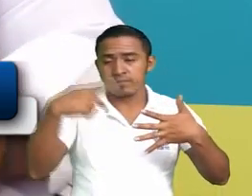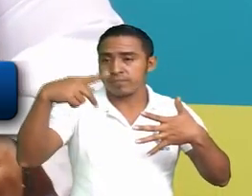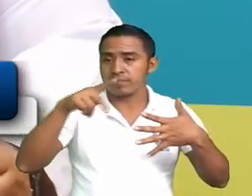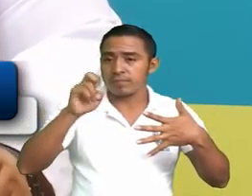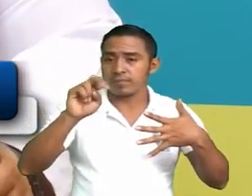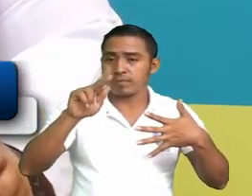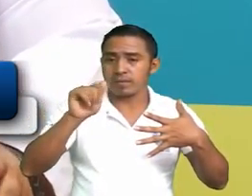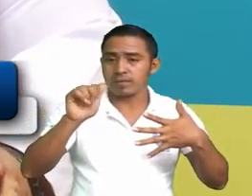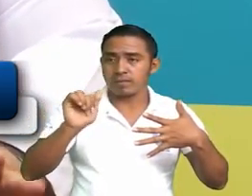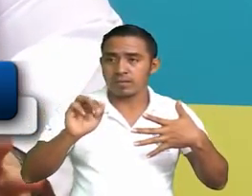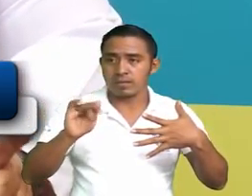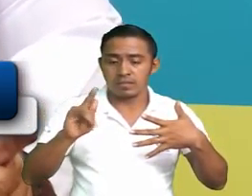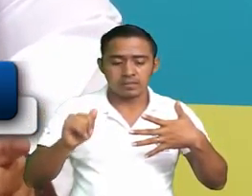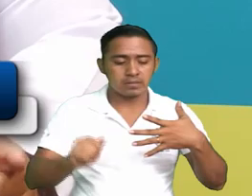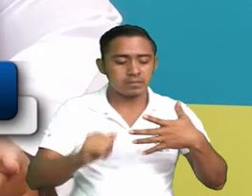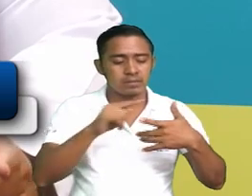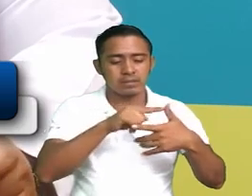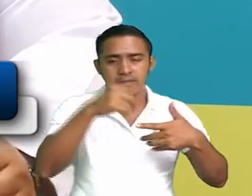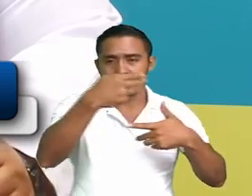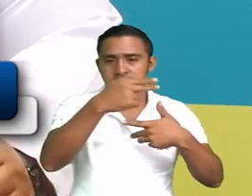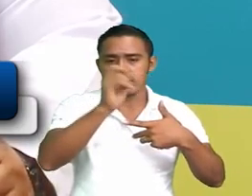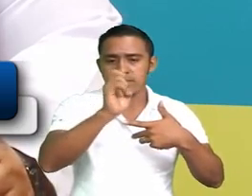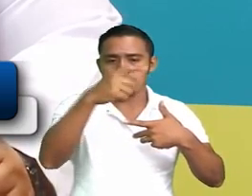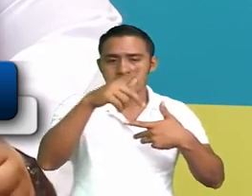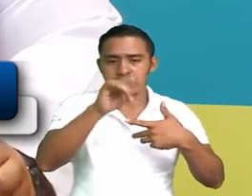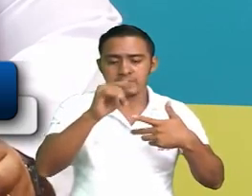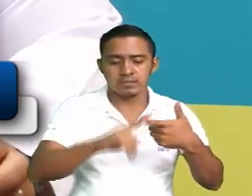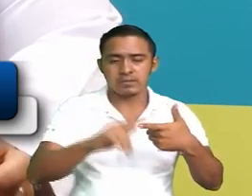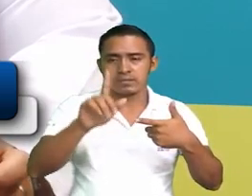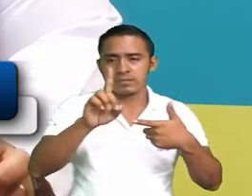es hepatitis, meningitis, difteria,